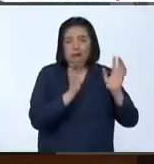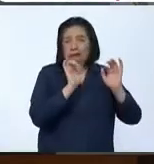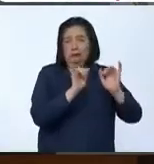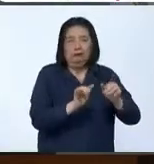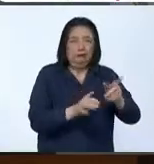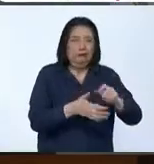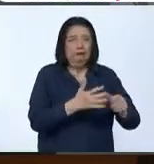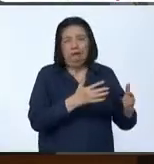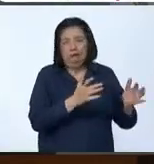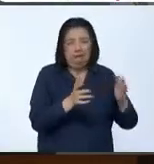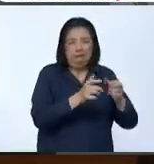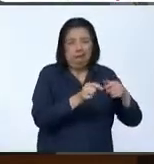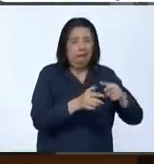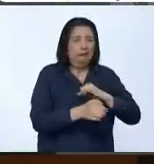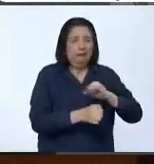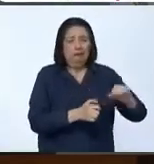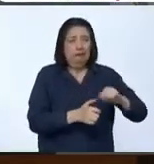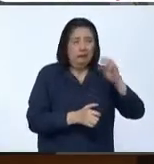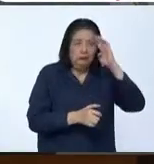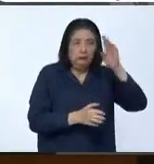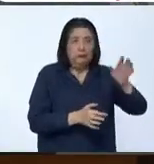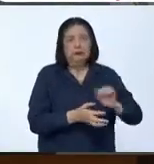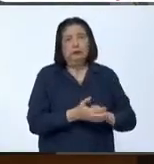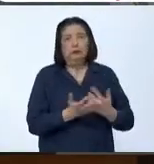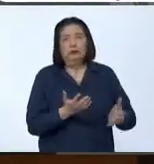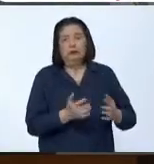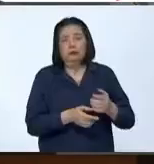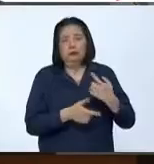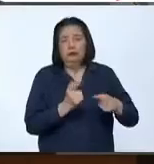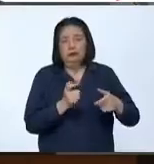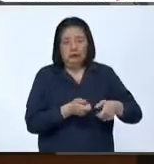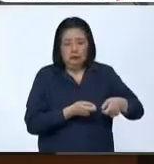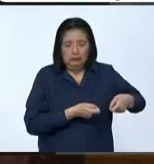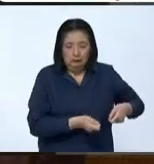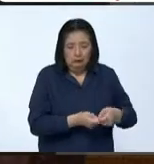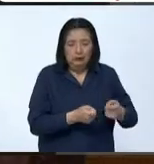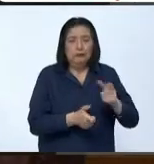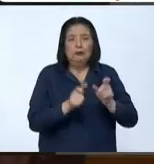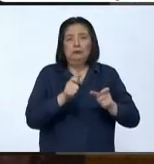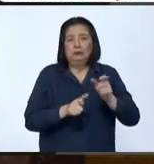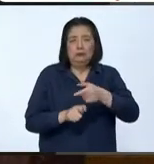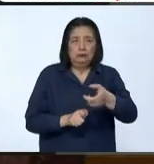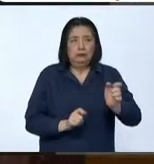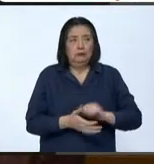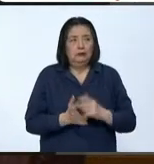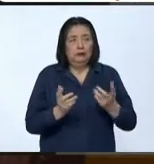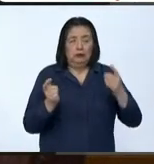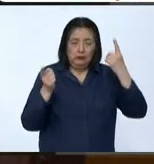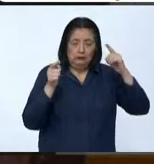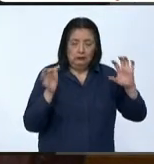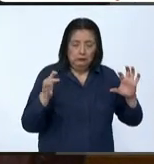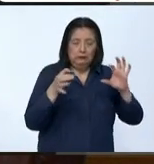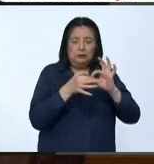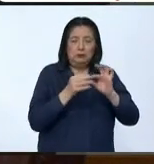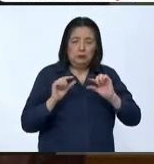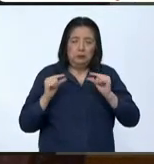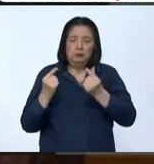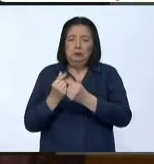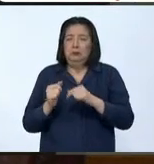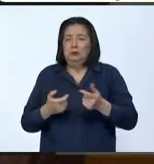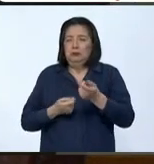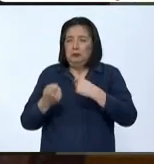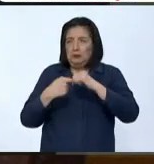ejecutando acciones contra la policía los productores y la ciudadanía en Alianza con las bandas de